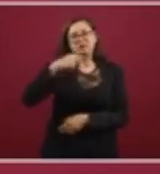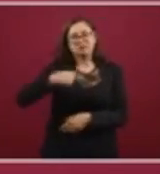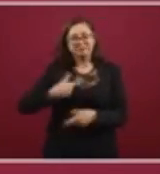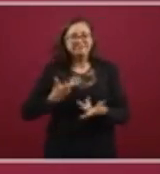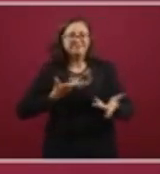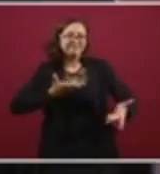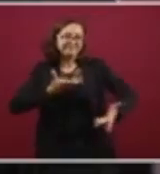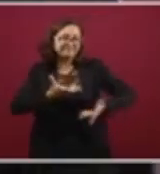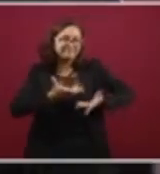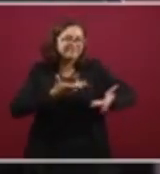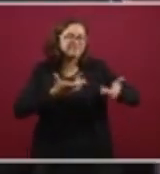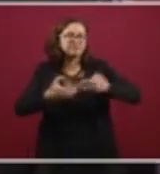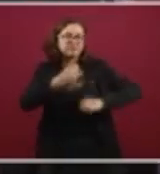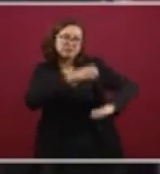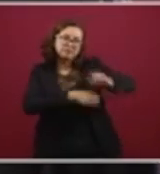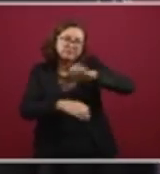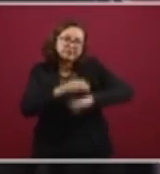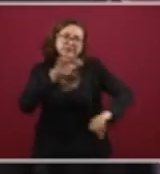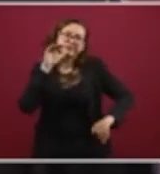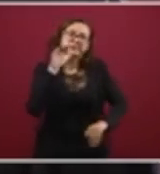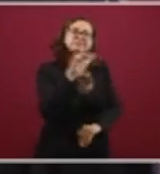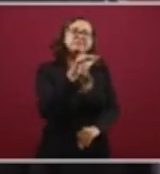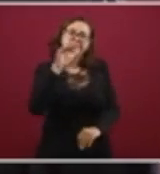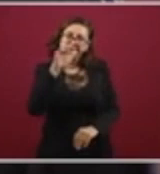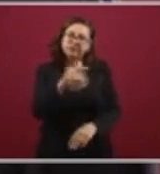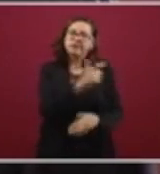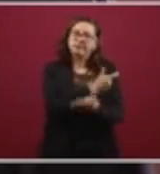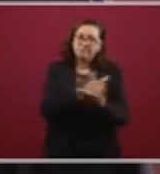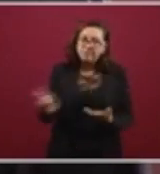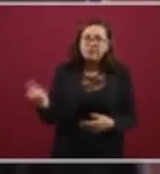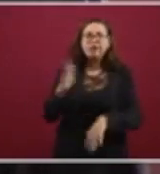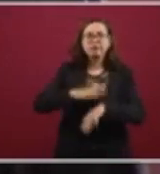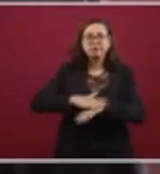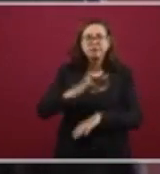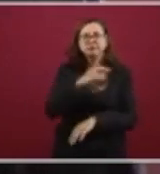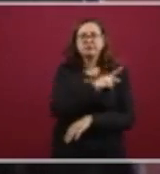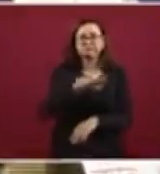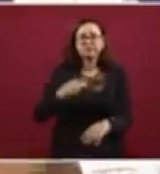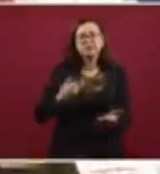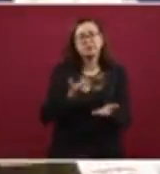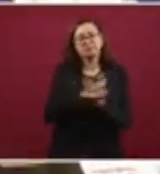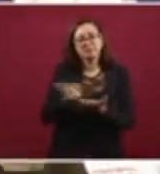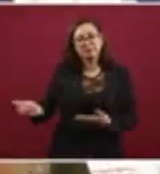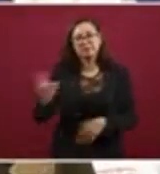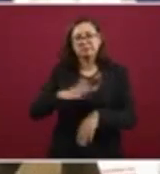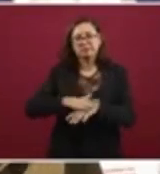empresas de que paguen más a los trabajadores mineros.